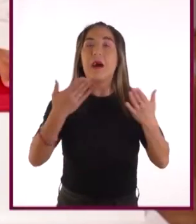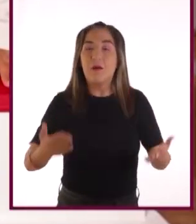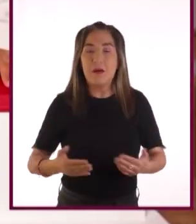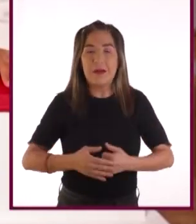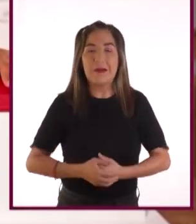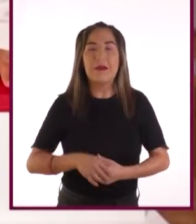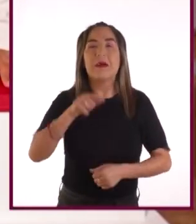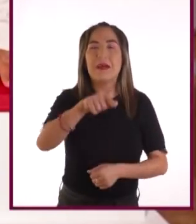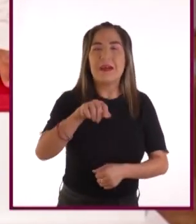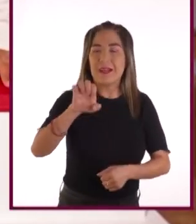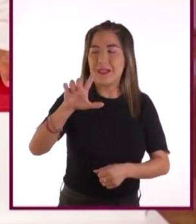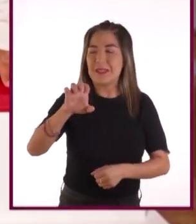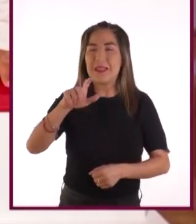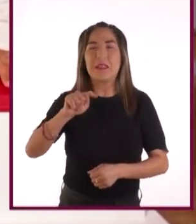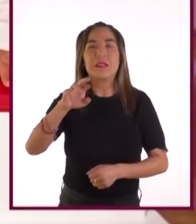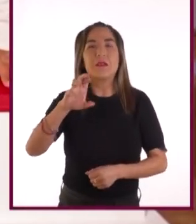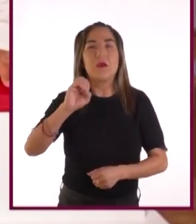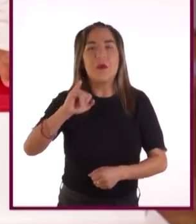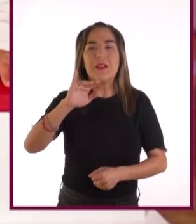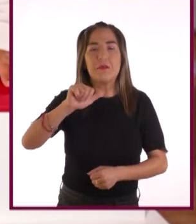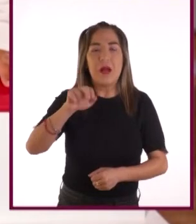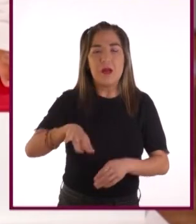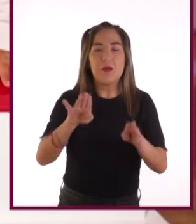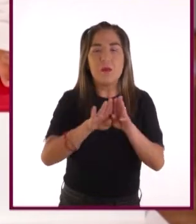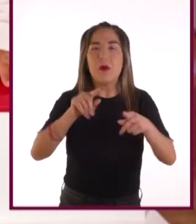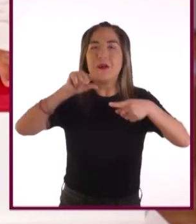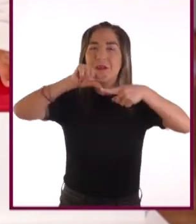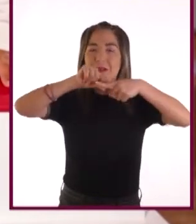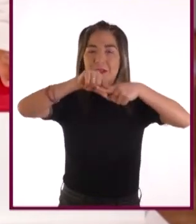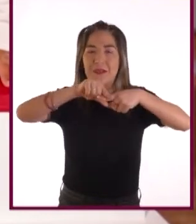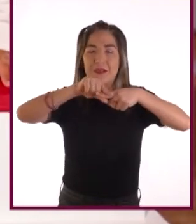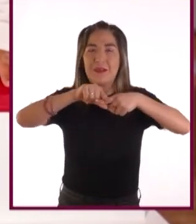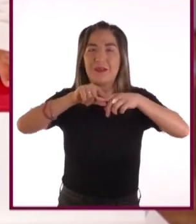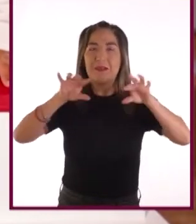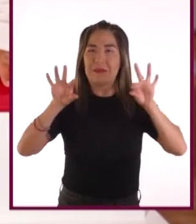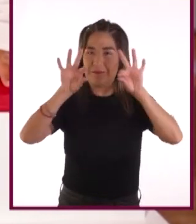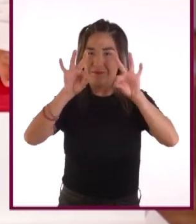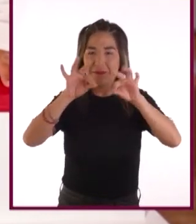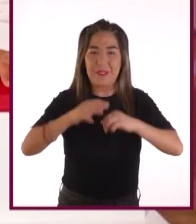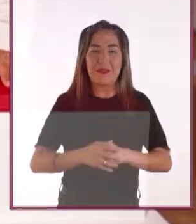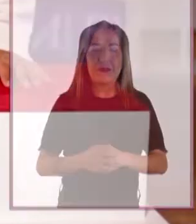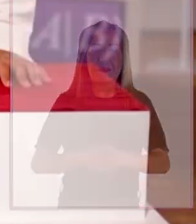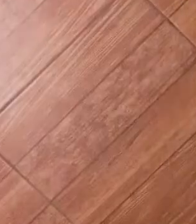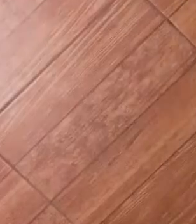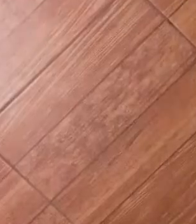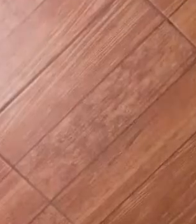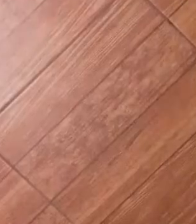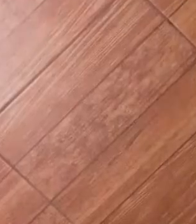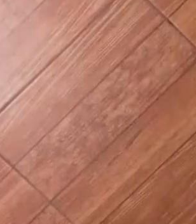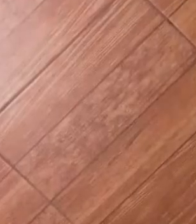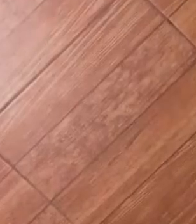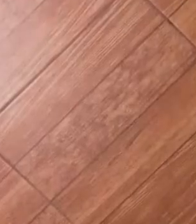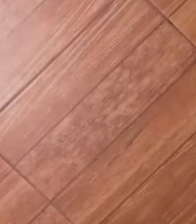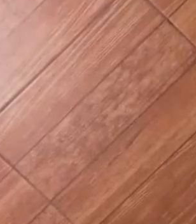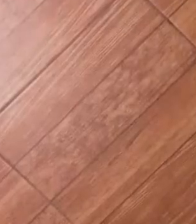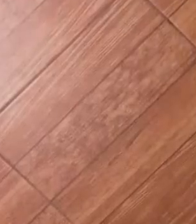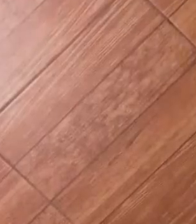Ahora colocaremos el electroimán y el clip en la espuma de poliestileno, uno frente al otro.